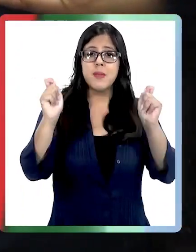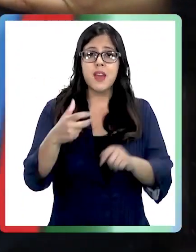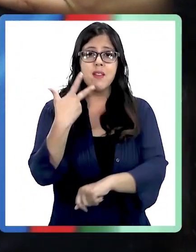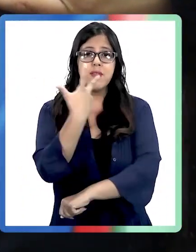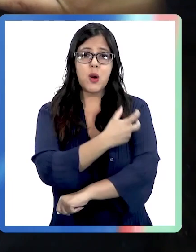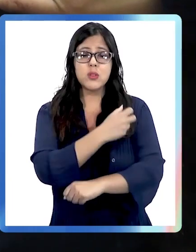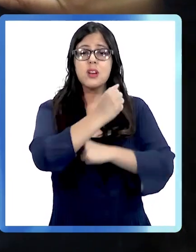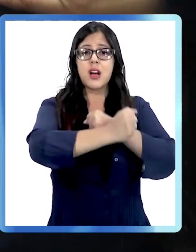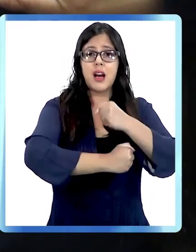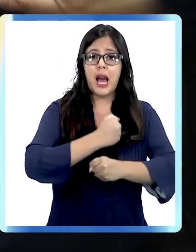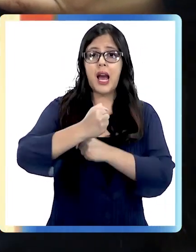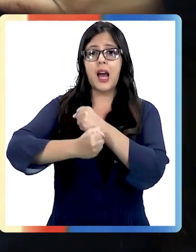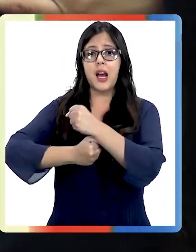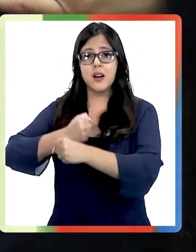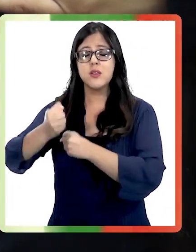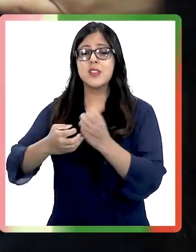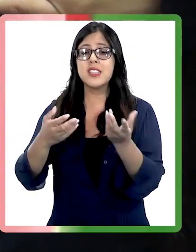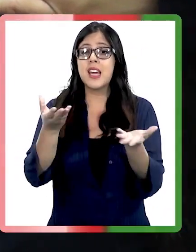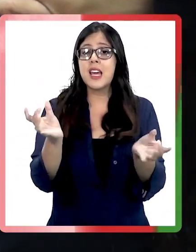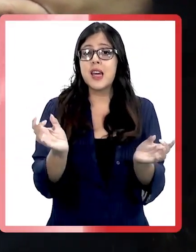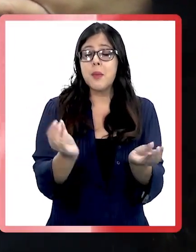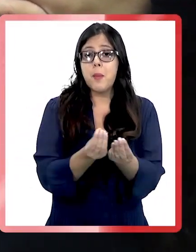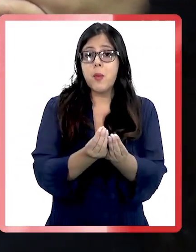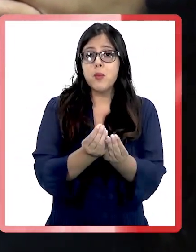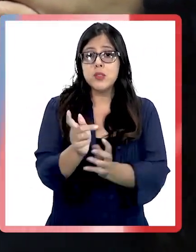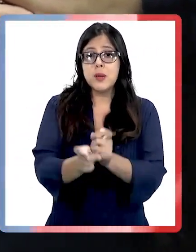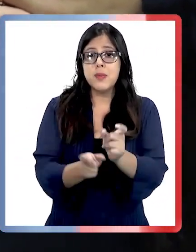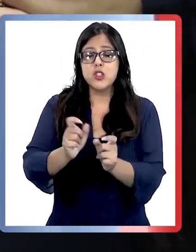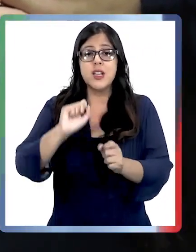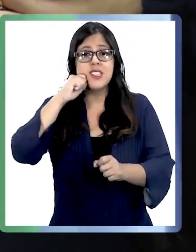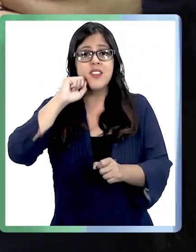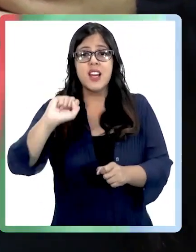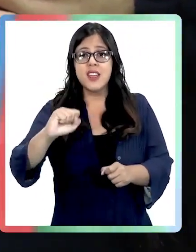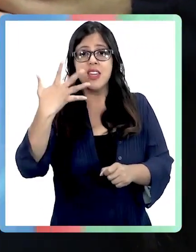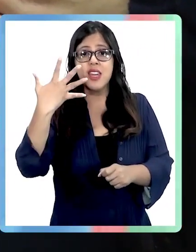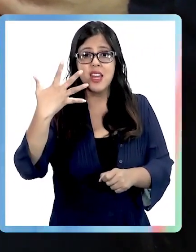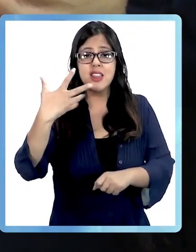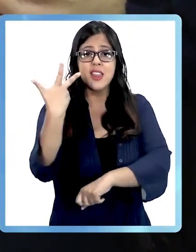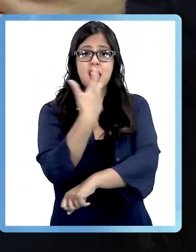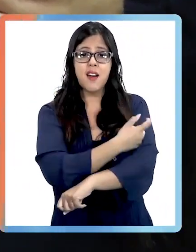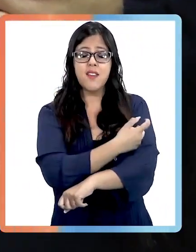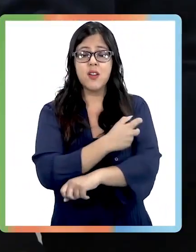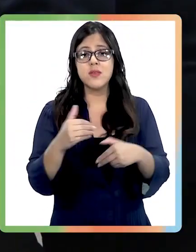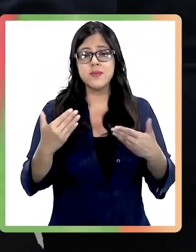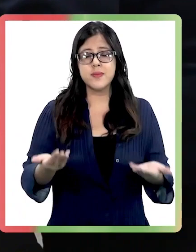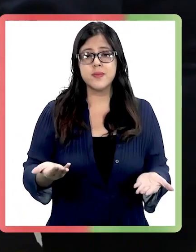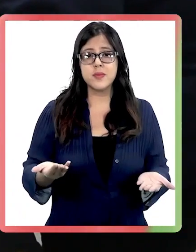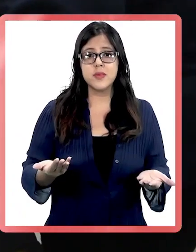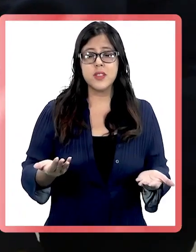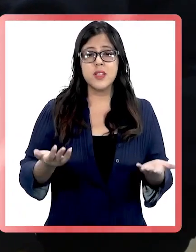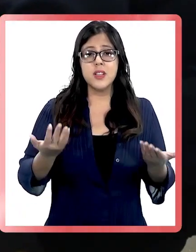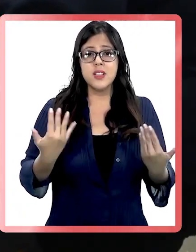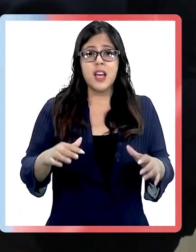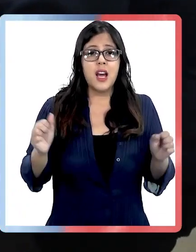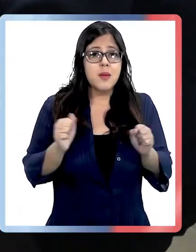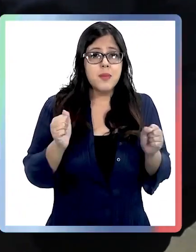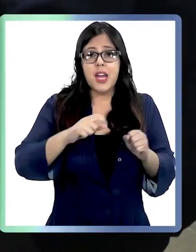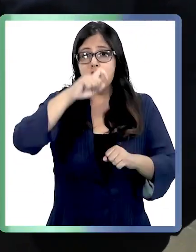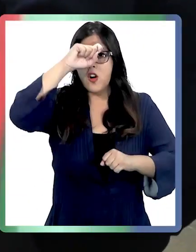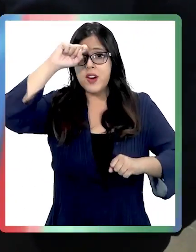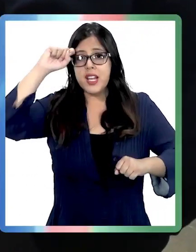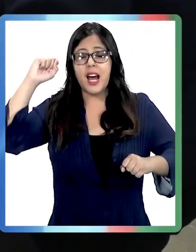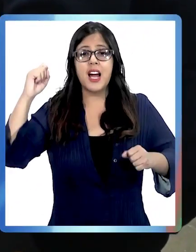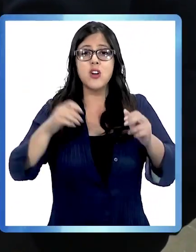una campaña de vacunación anual, que para muchas personas es la quinta dosis de una vacuna, y que a pesar de que hemos